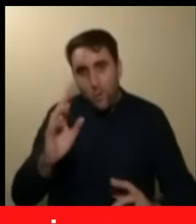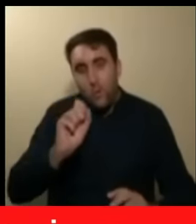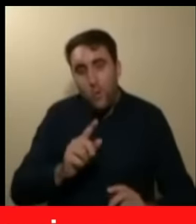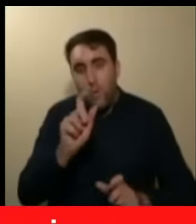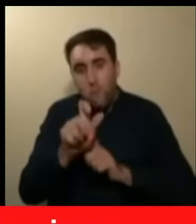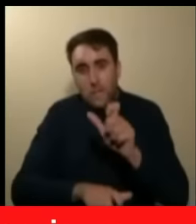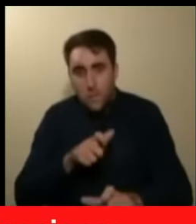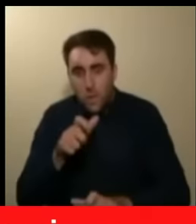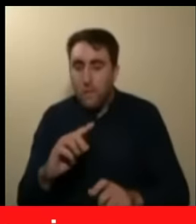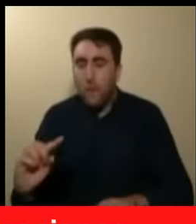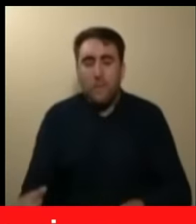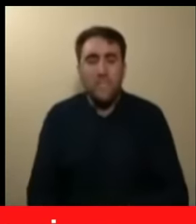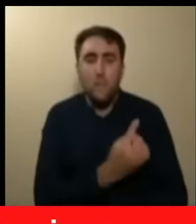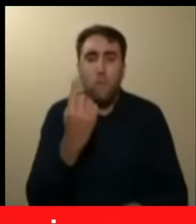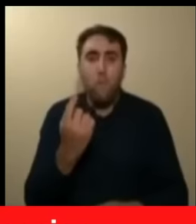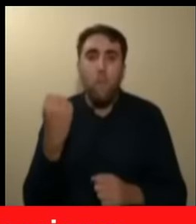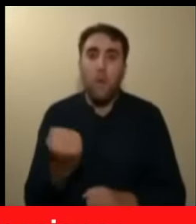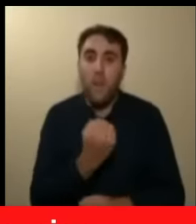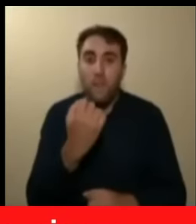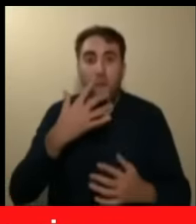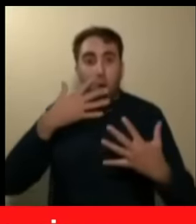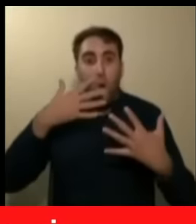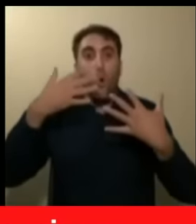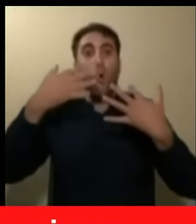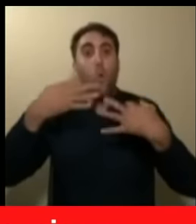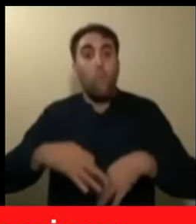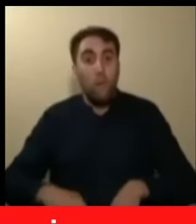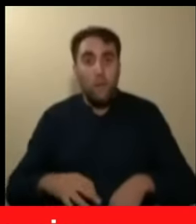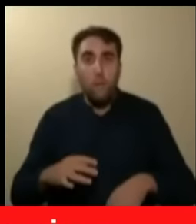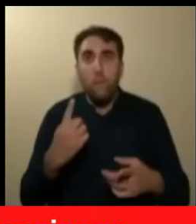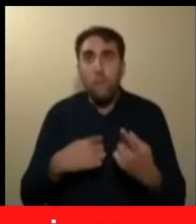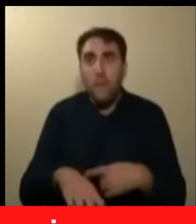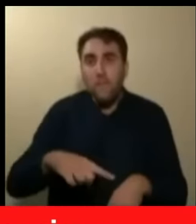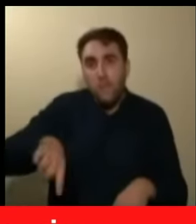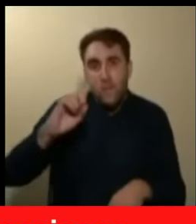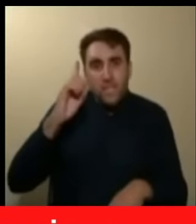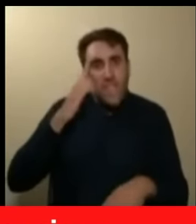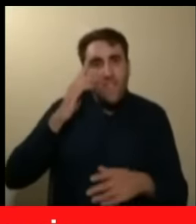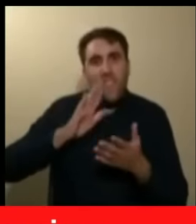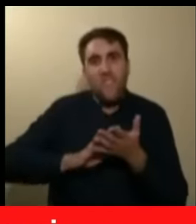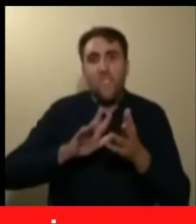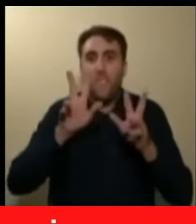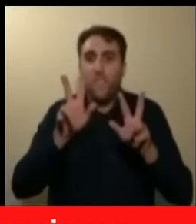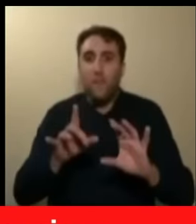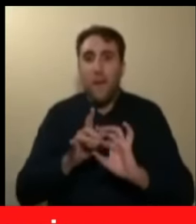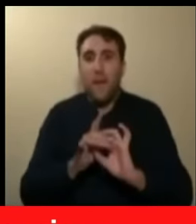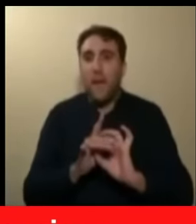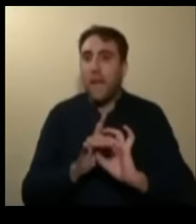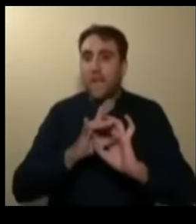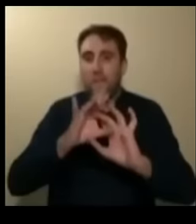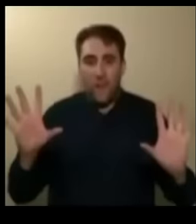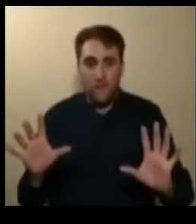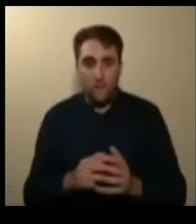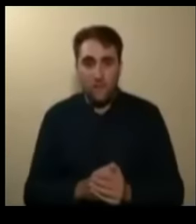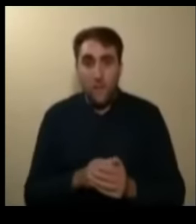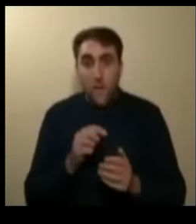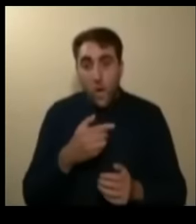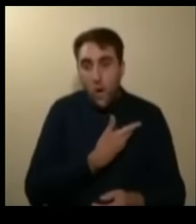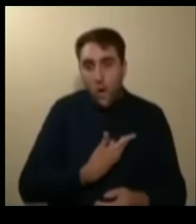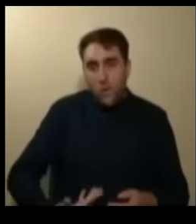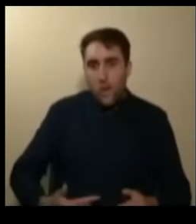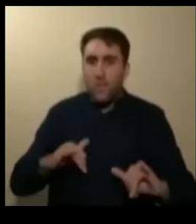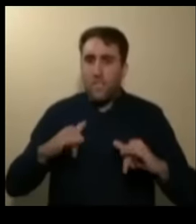y esencialmente la de cumplir con el concepto más profundo de libertad. La preocupación que el gobierno ha tenido